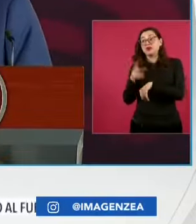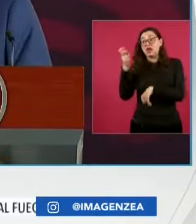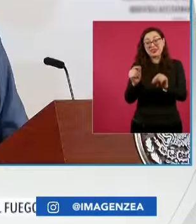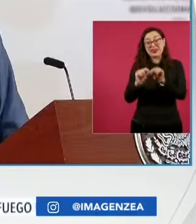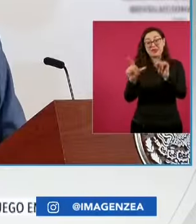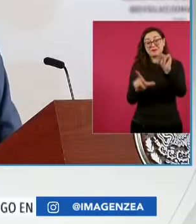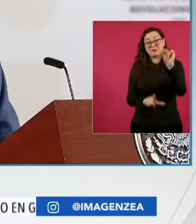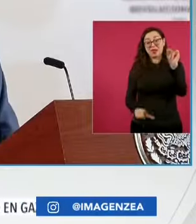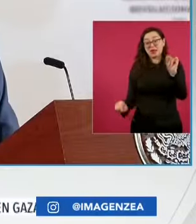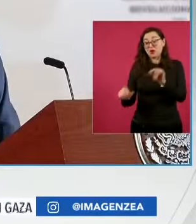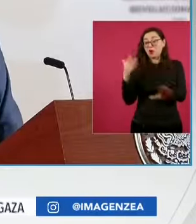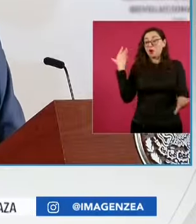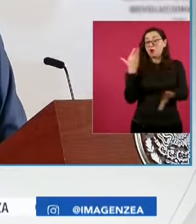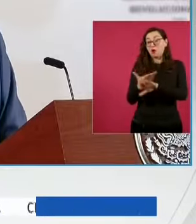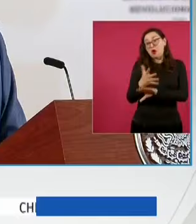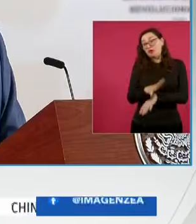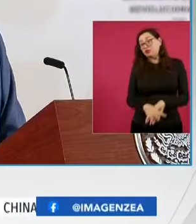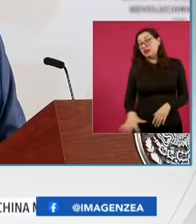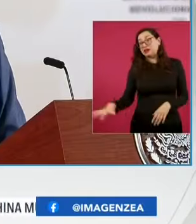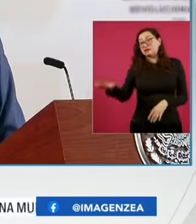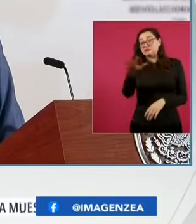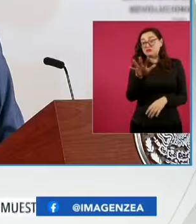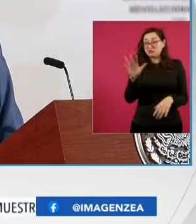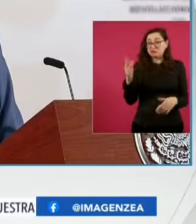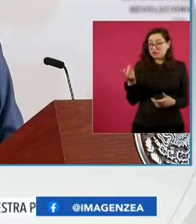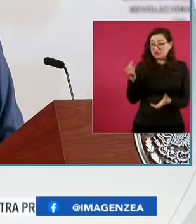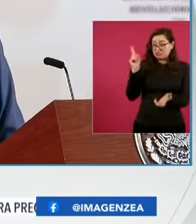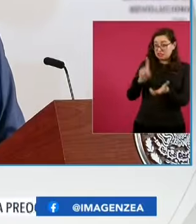pueblo, un sistema judicial